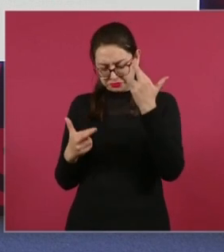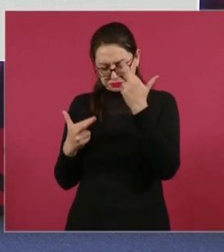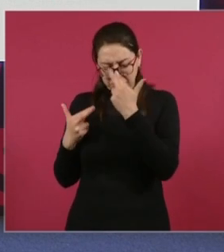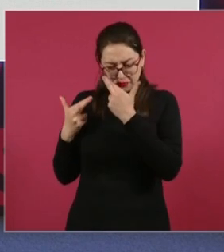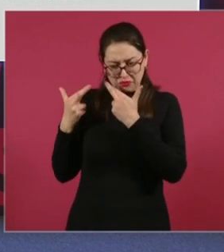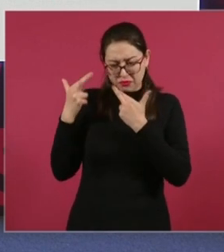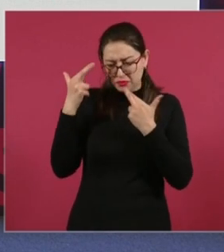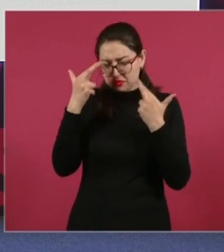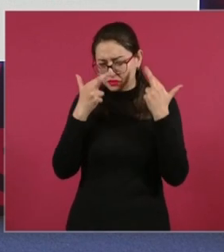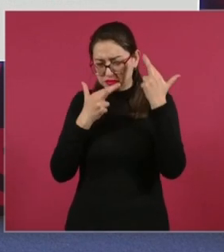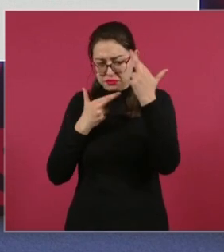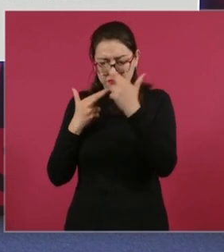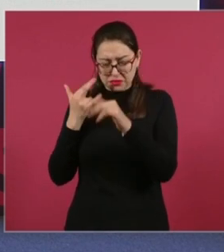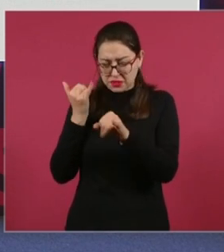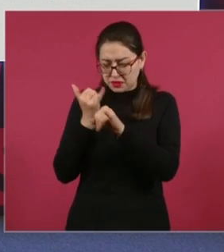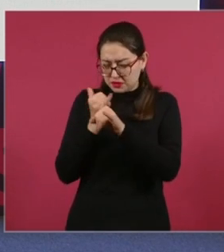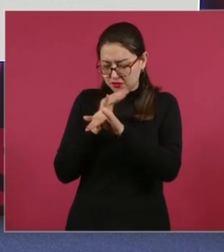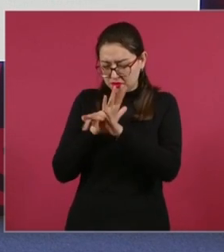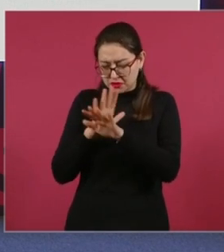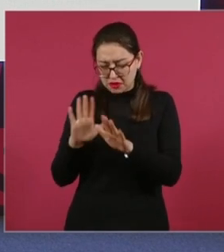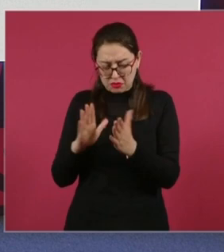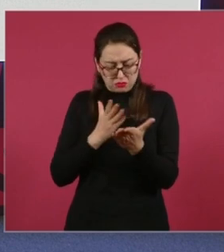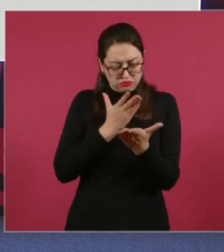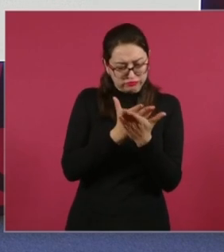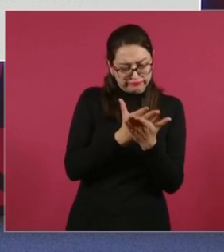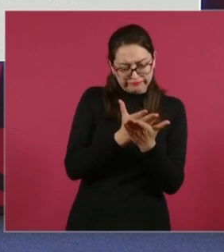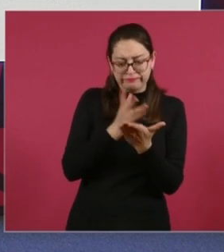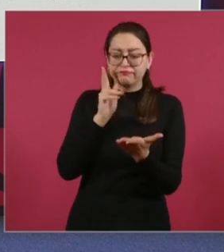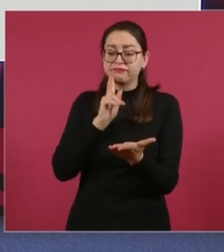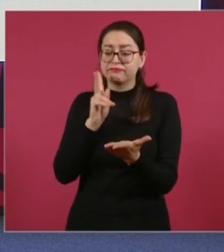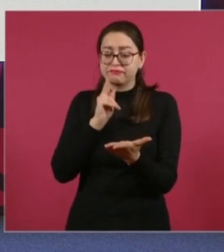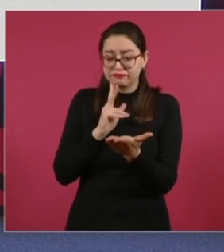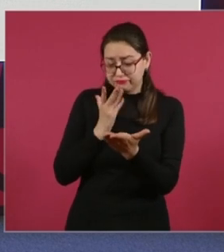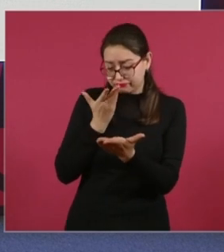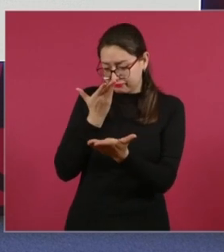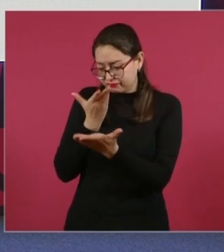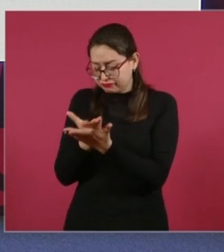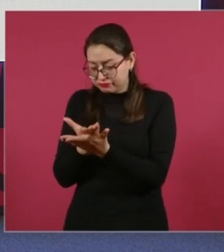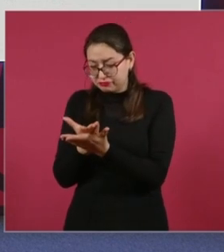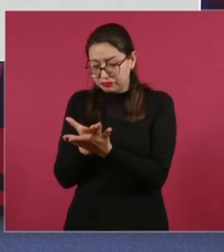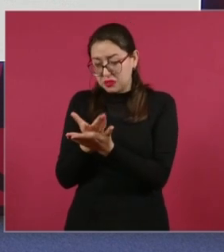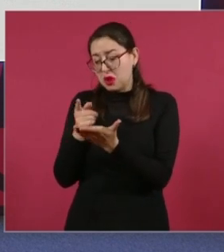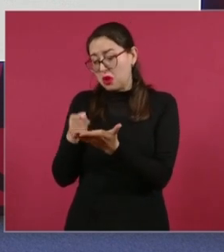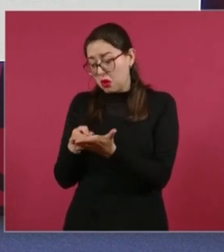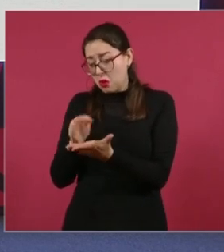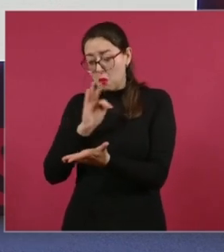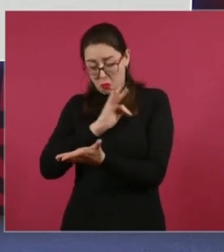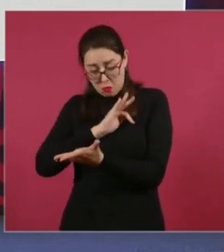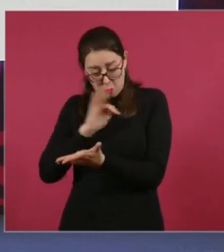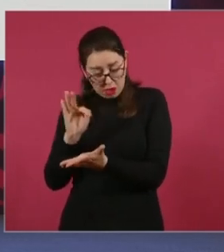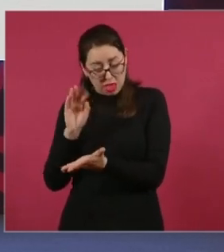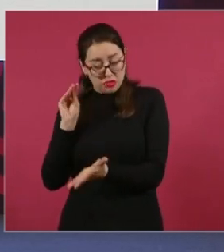la propuesta ministerial y la competencia, toda vez